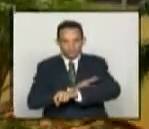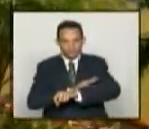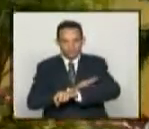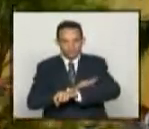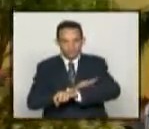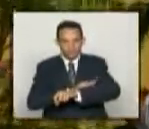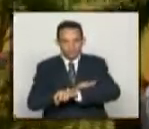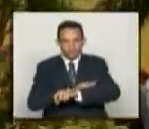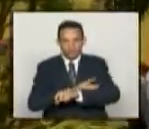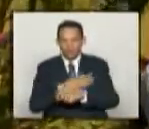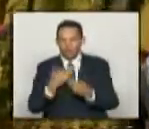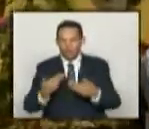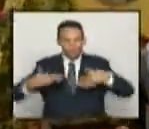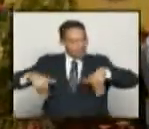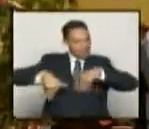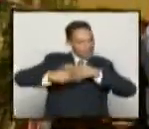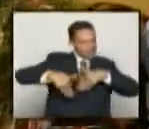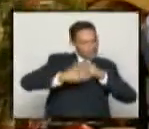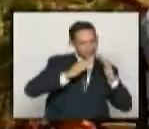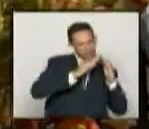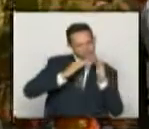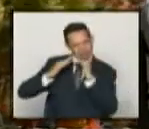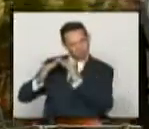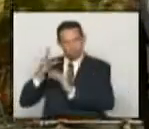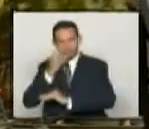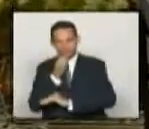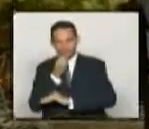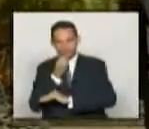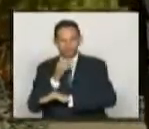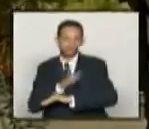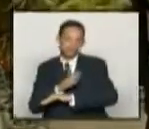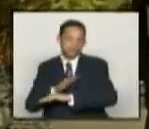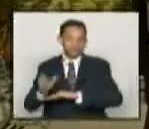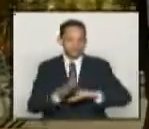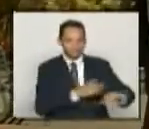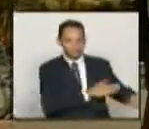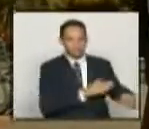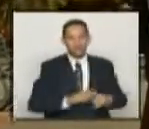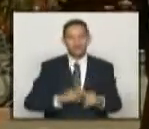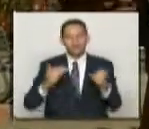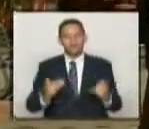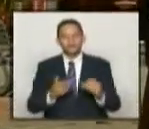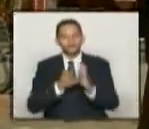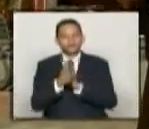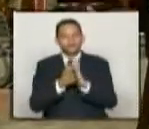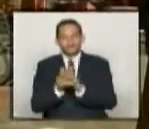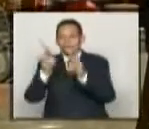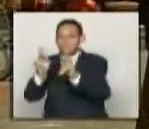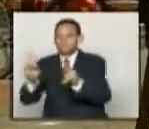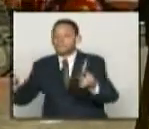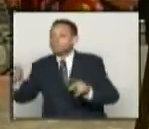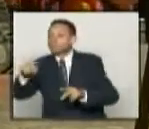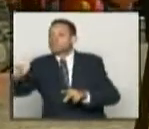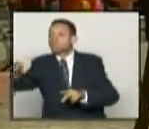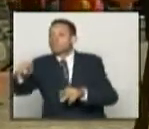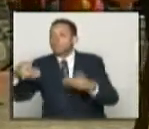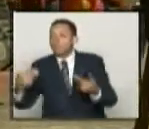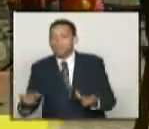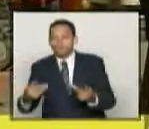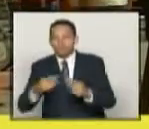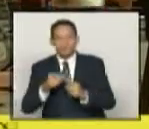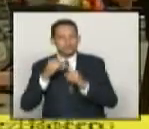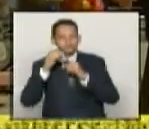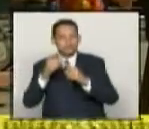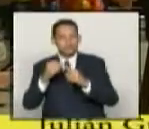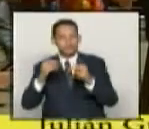¿Cómo olvidar esas calles, testigo? Alcalde, otro programa que la gente pide mucho, porque ya que tenemos un déficit